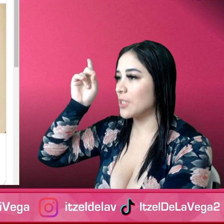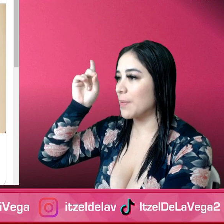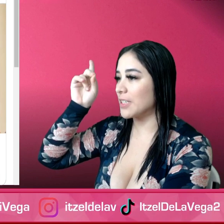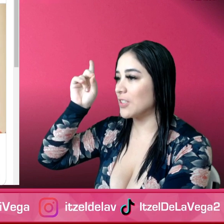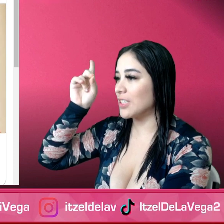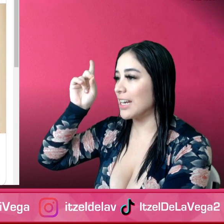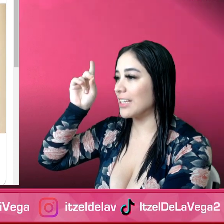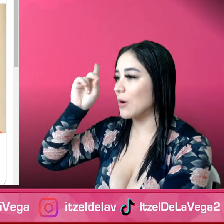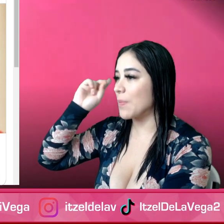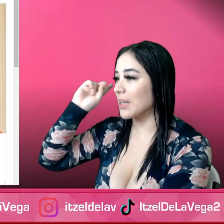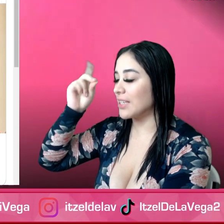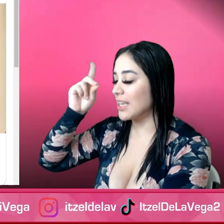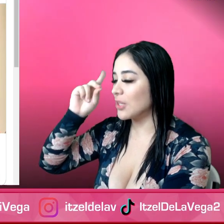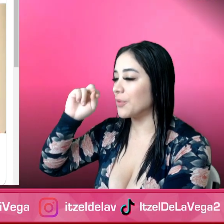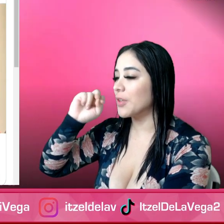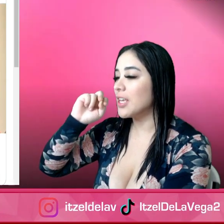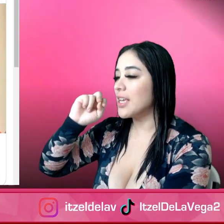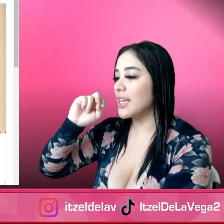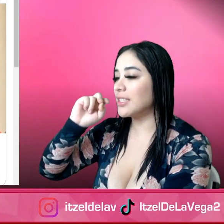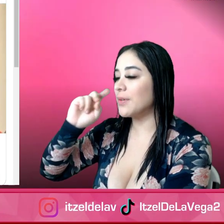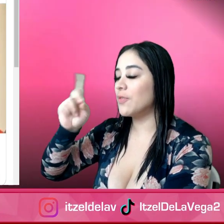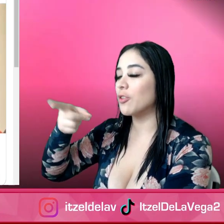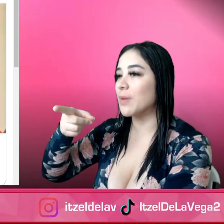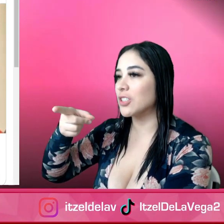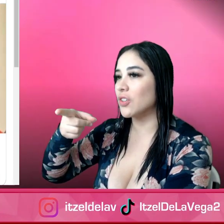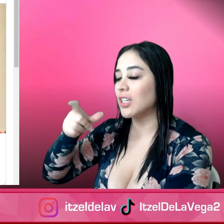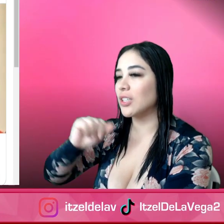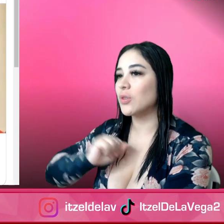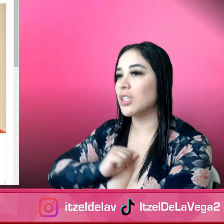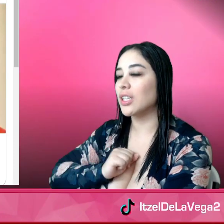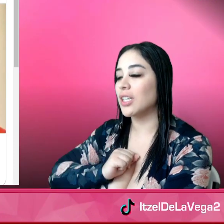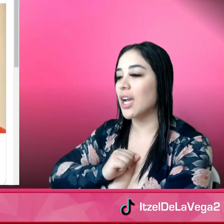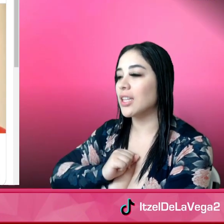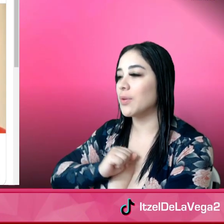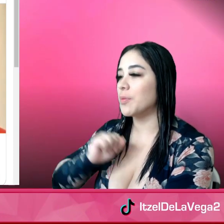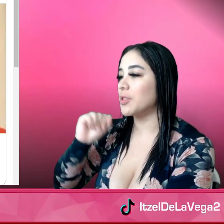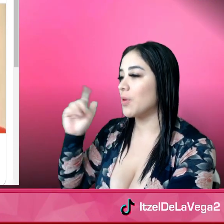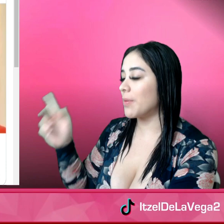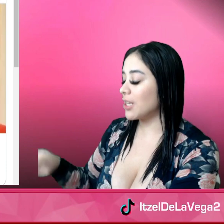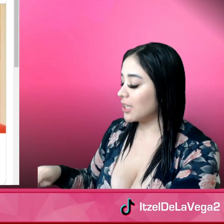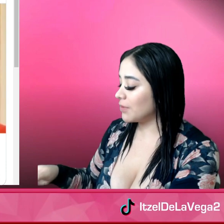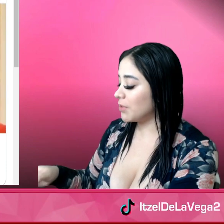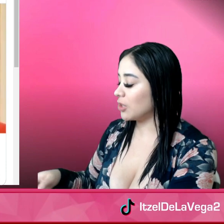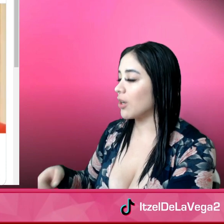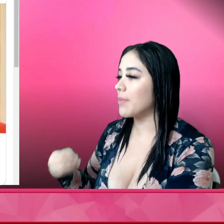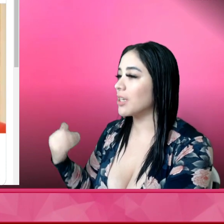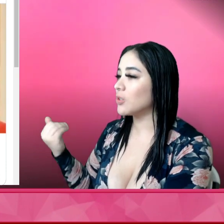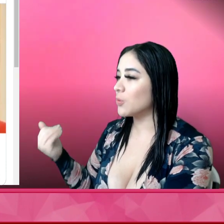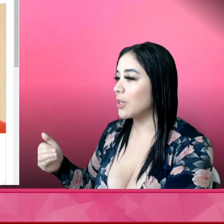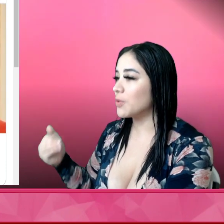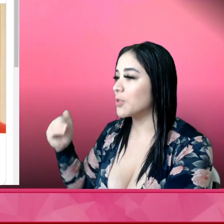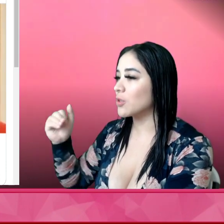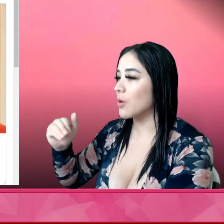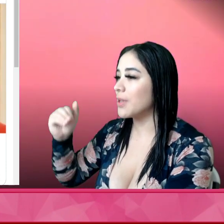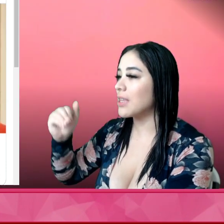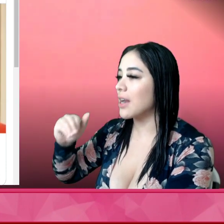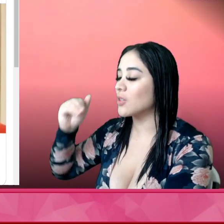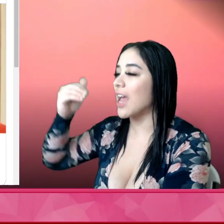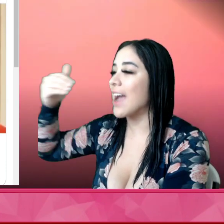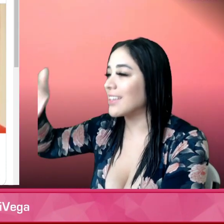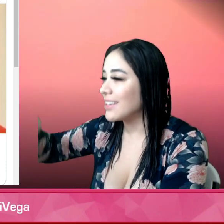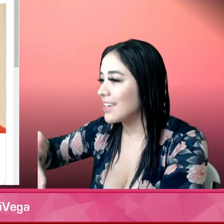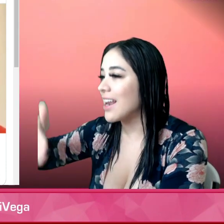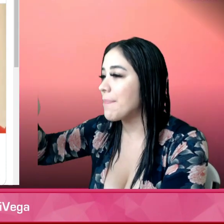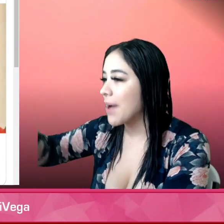me gusta para así yo seguirte compartiendo esta información que te gusta y que te encante. Bueno, pues de igual manera te invito a que me dejes tus videos y tus